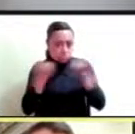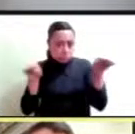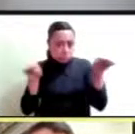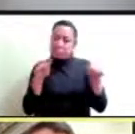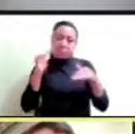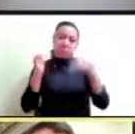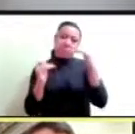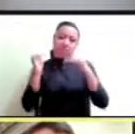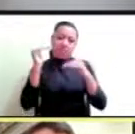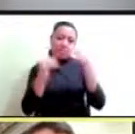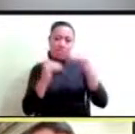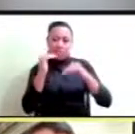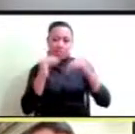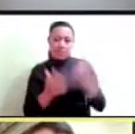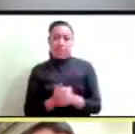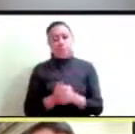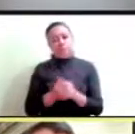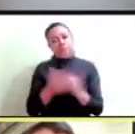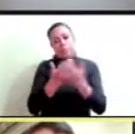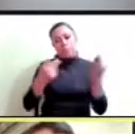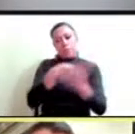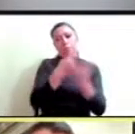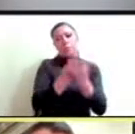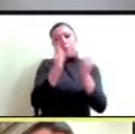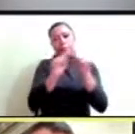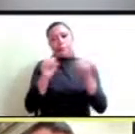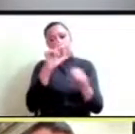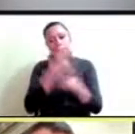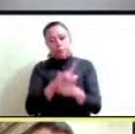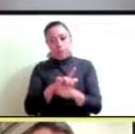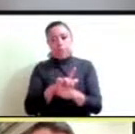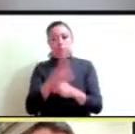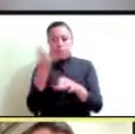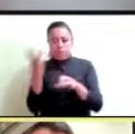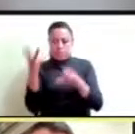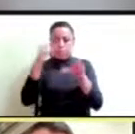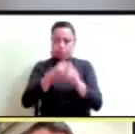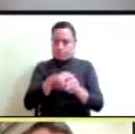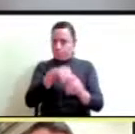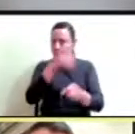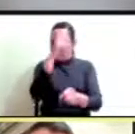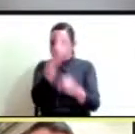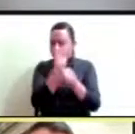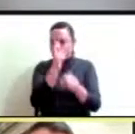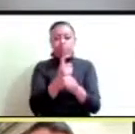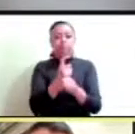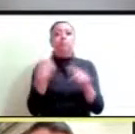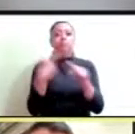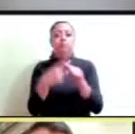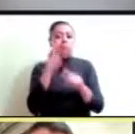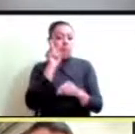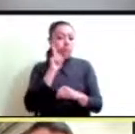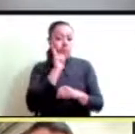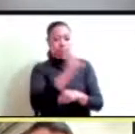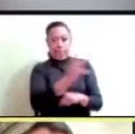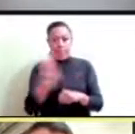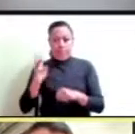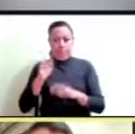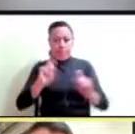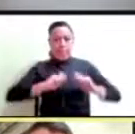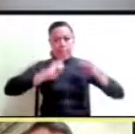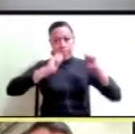que los programas sociales consideren de forma prioritaria a las mujeres y en la asignación de estos